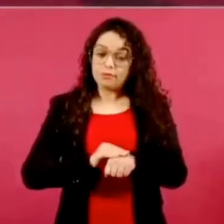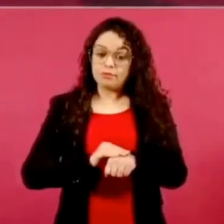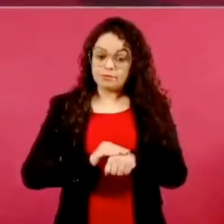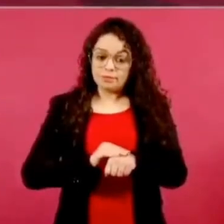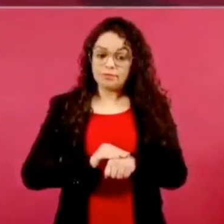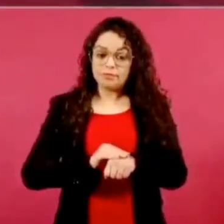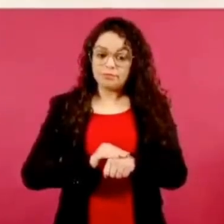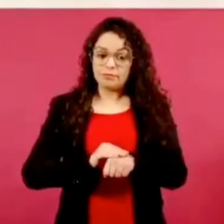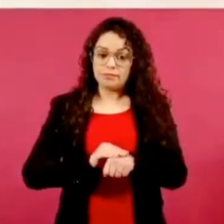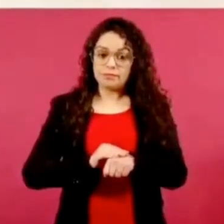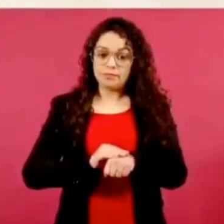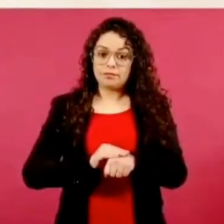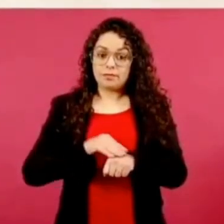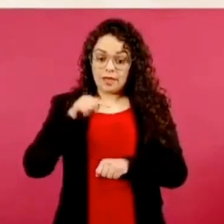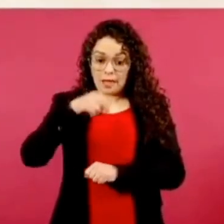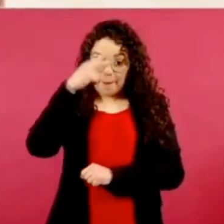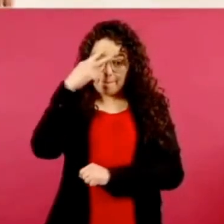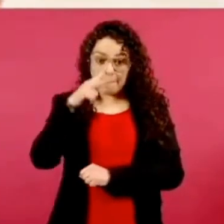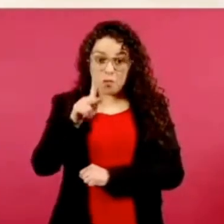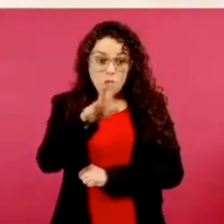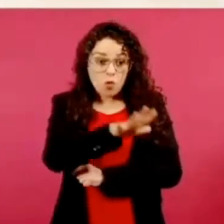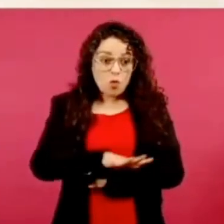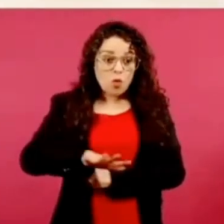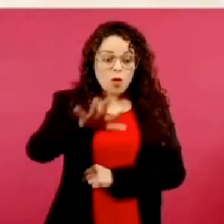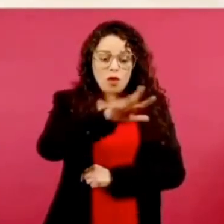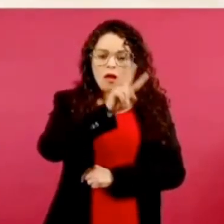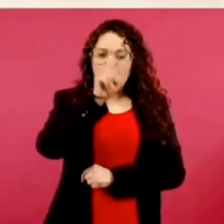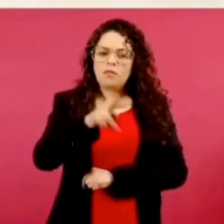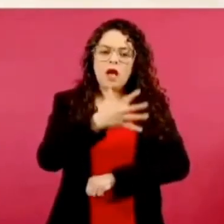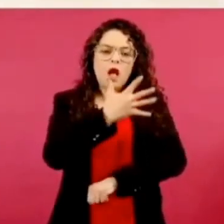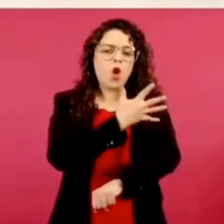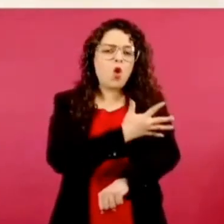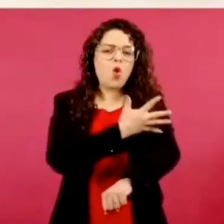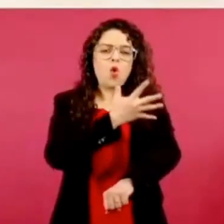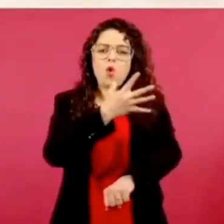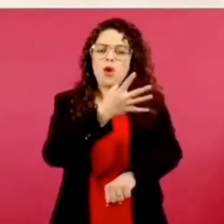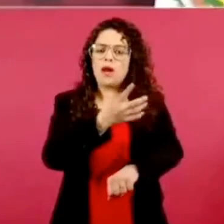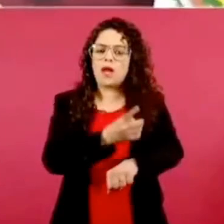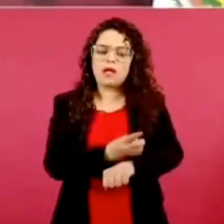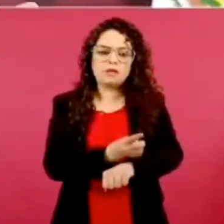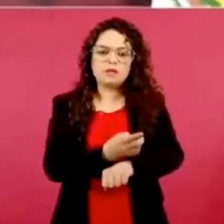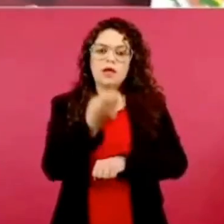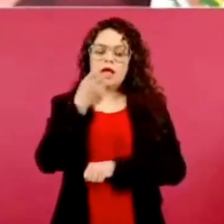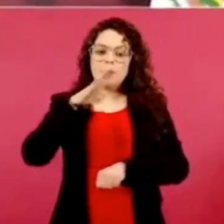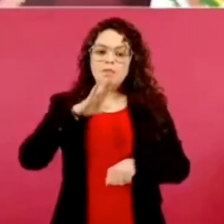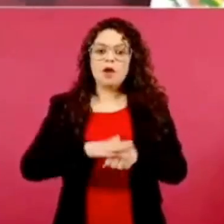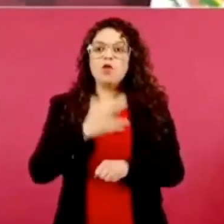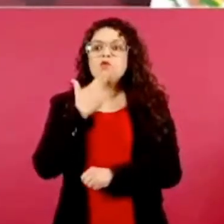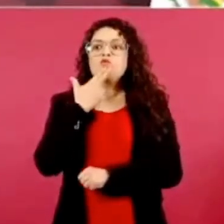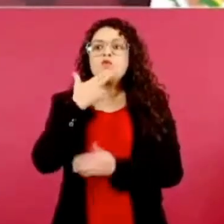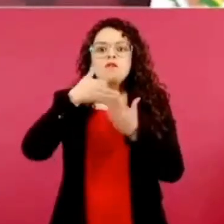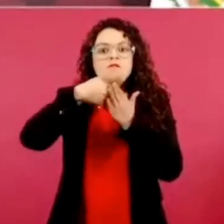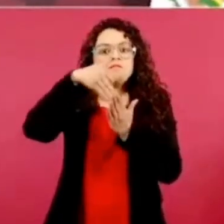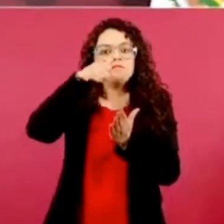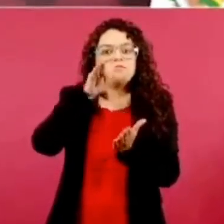Nuestro pueblo es honesto. La mayor riqueza de México es la honestidad de su pueblo.